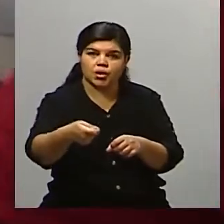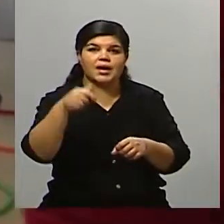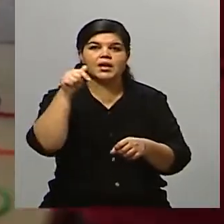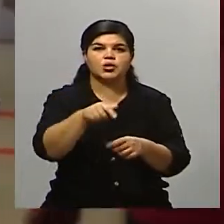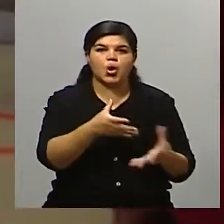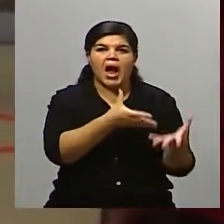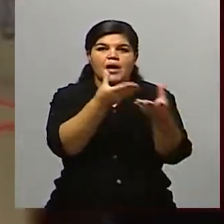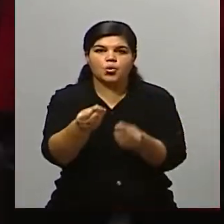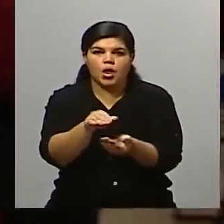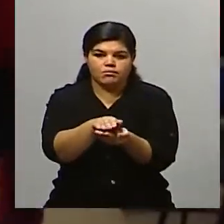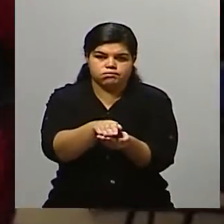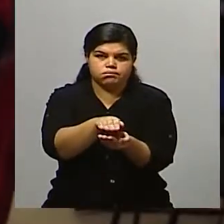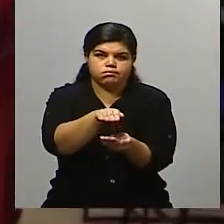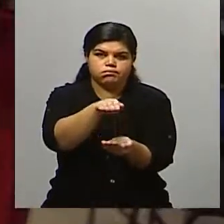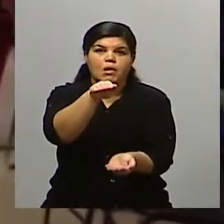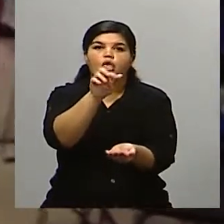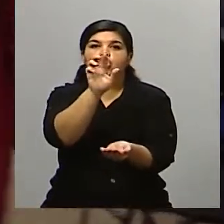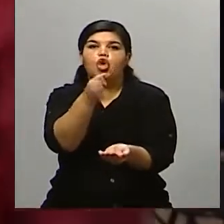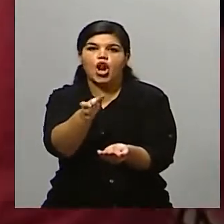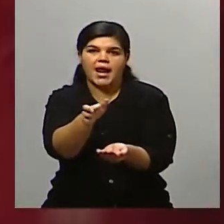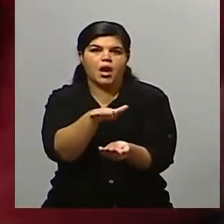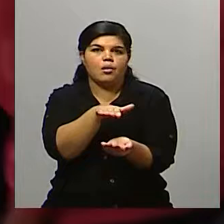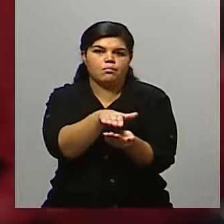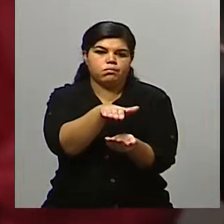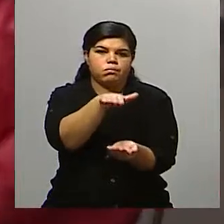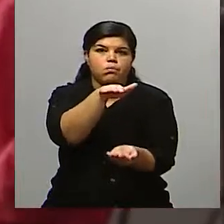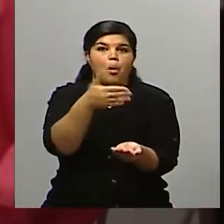Sustentabilidad también crecía en su valor en dólares, por supuesto,